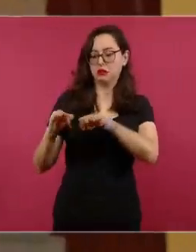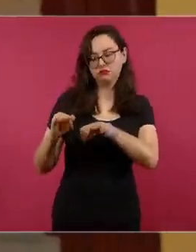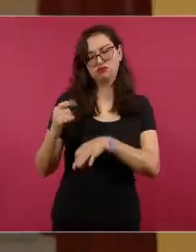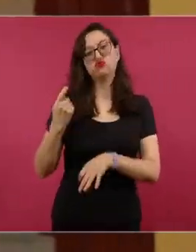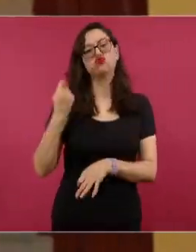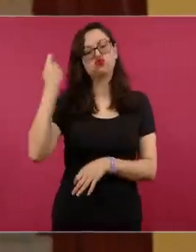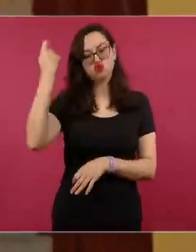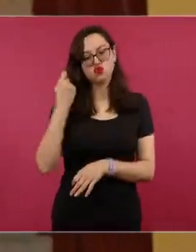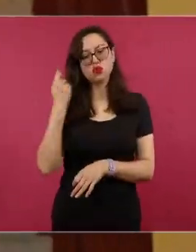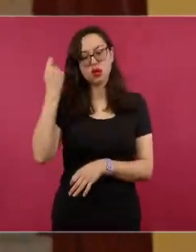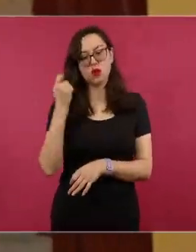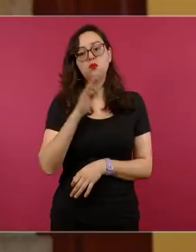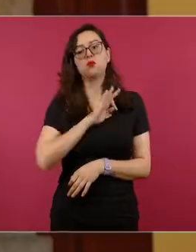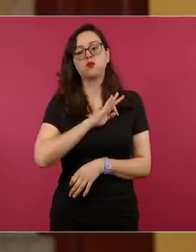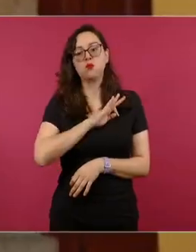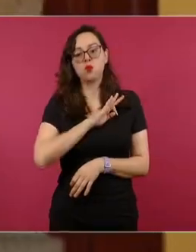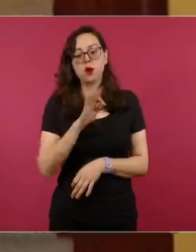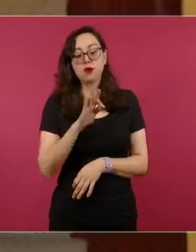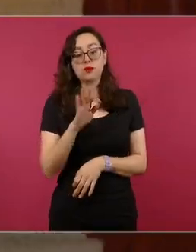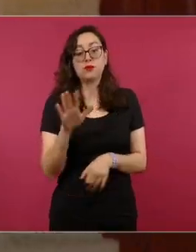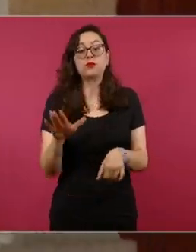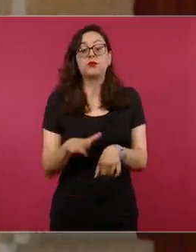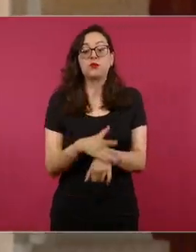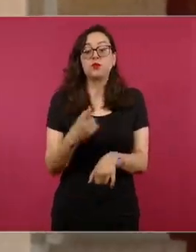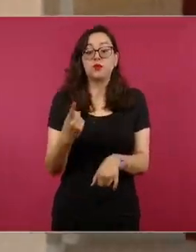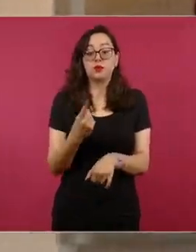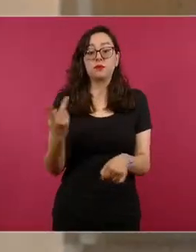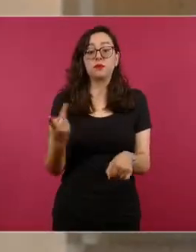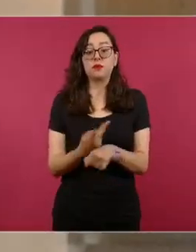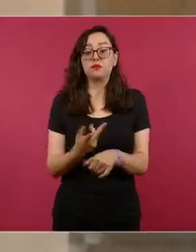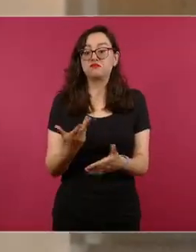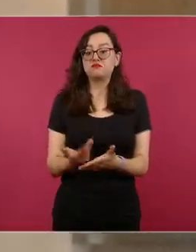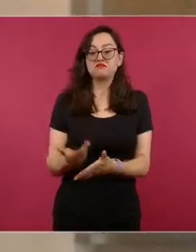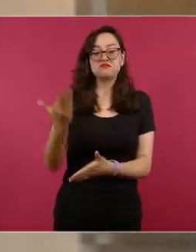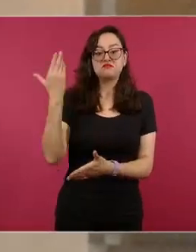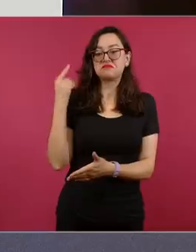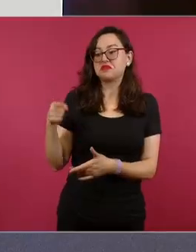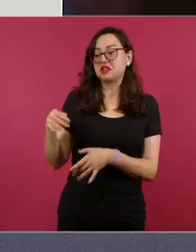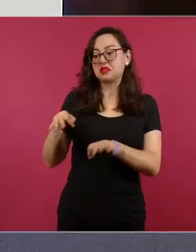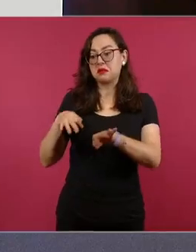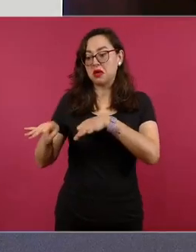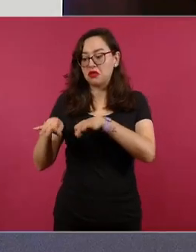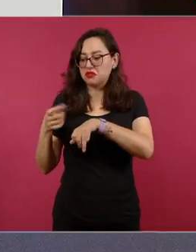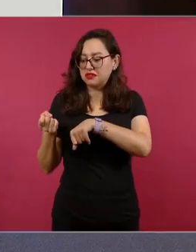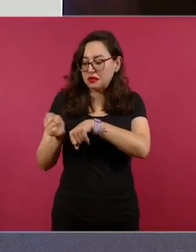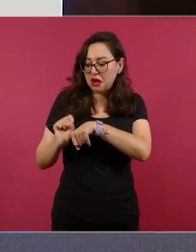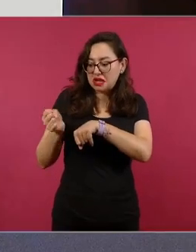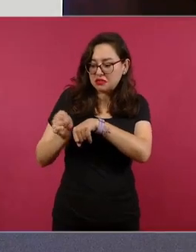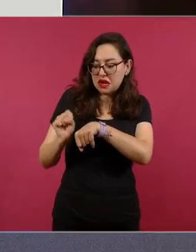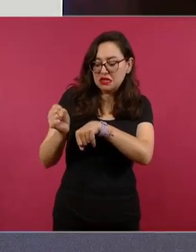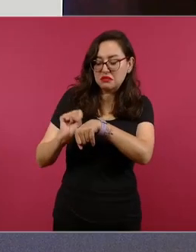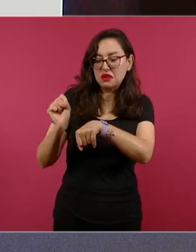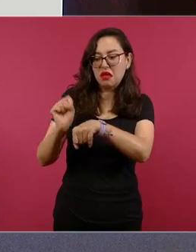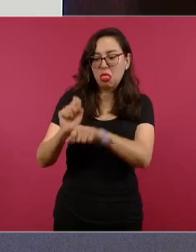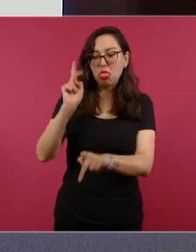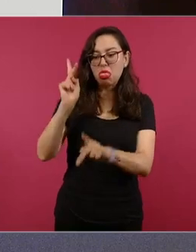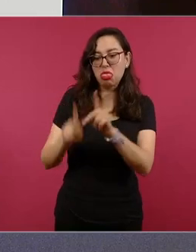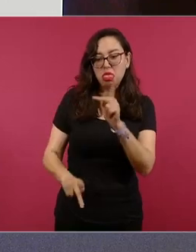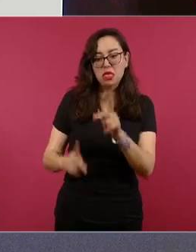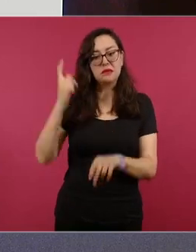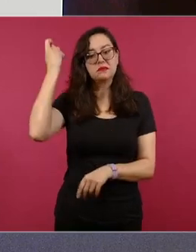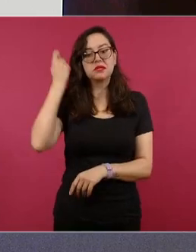reforma sólo uno de cada cuatro trabajadores alcanzaba una pensión. Entonces, podemos ver aquí